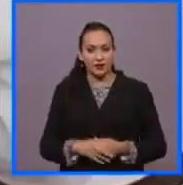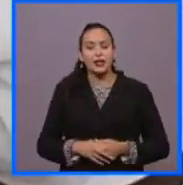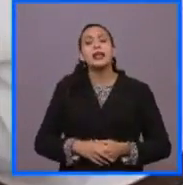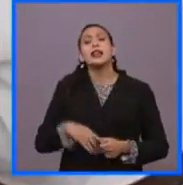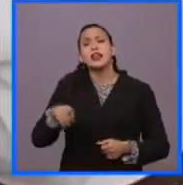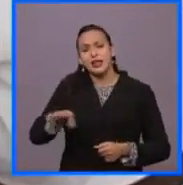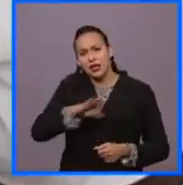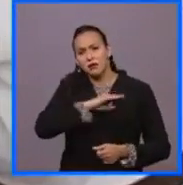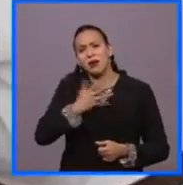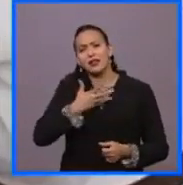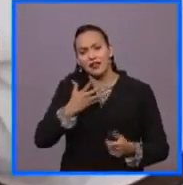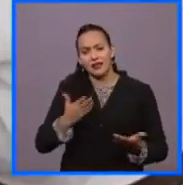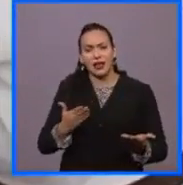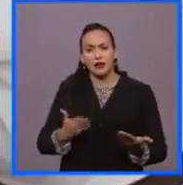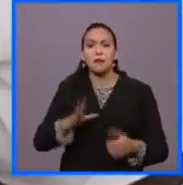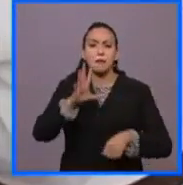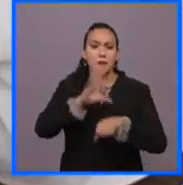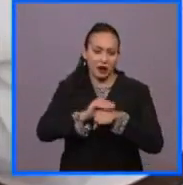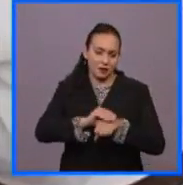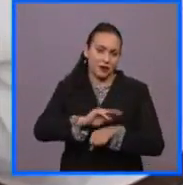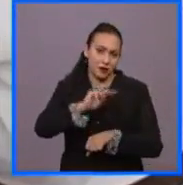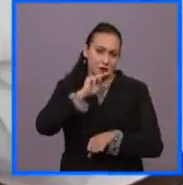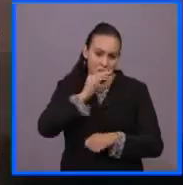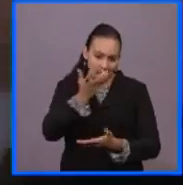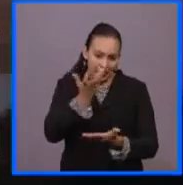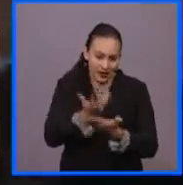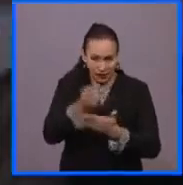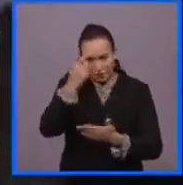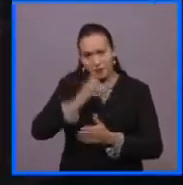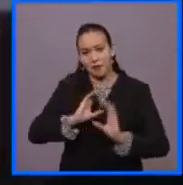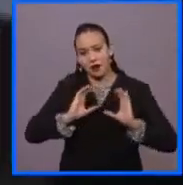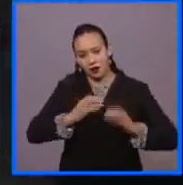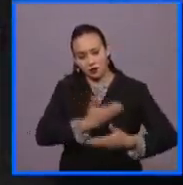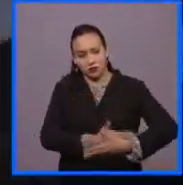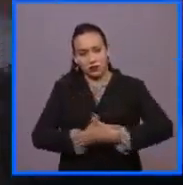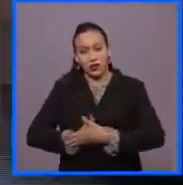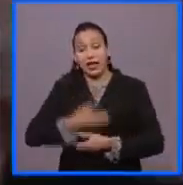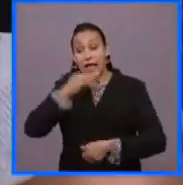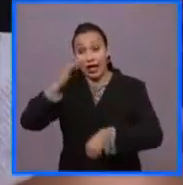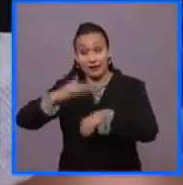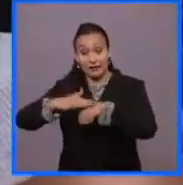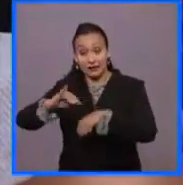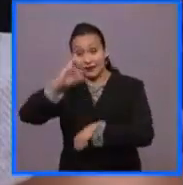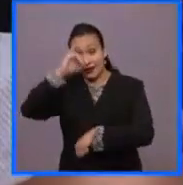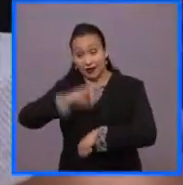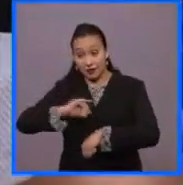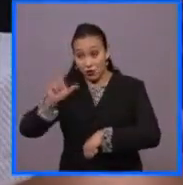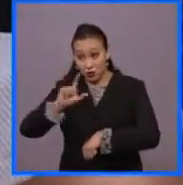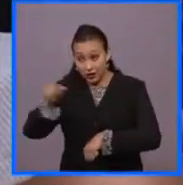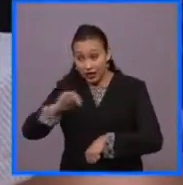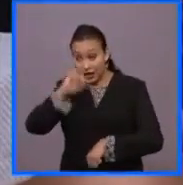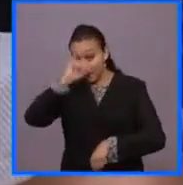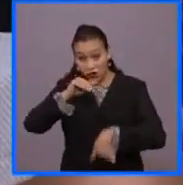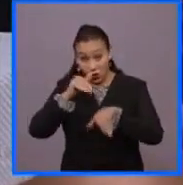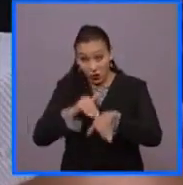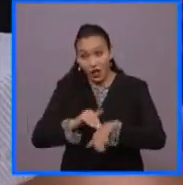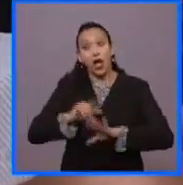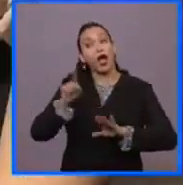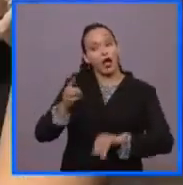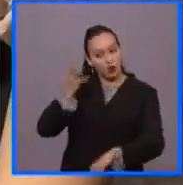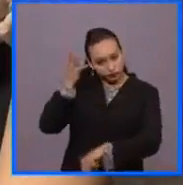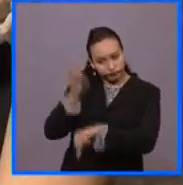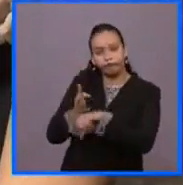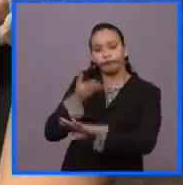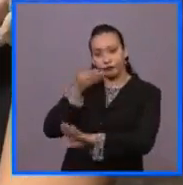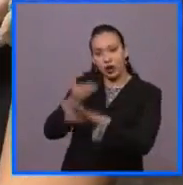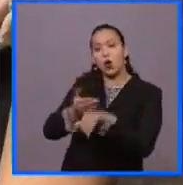pueda gozar de una licencia por maternidad, advirtiendo al patrón que en caso de incumplimiento se le aplicarán las